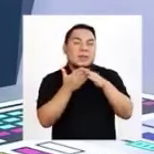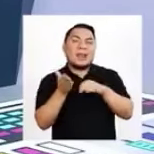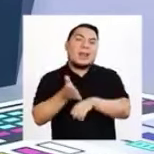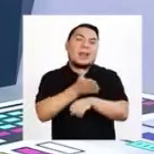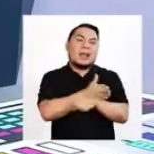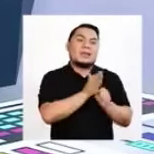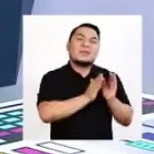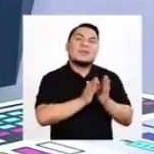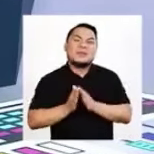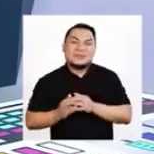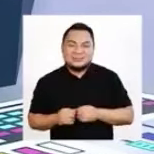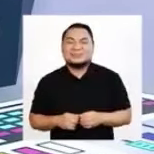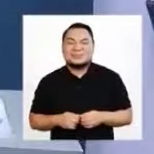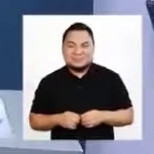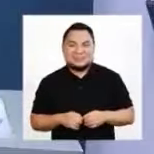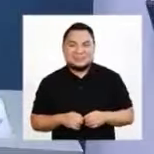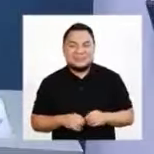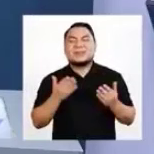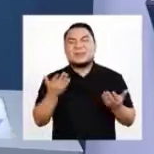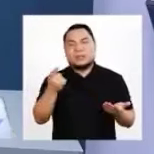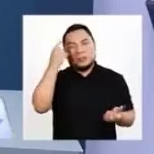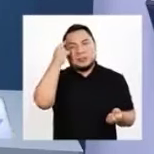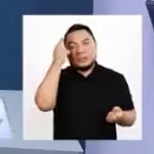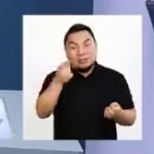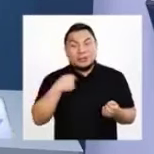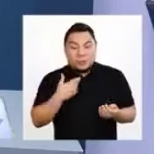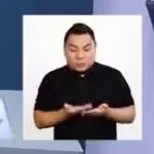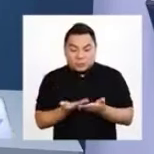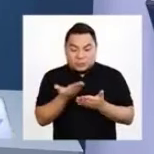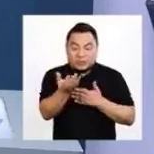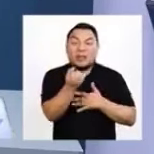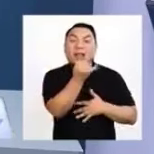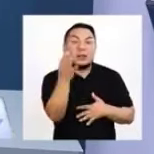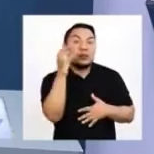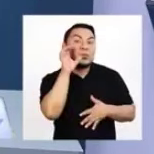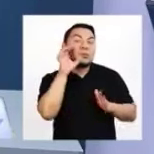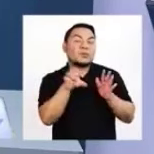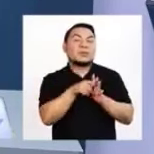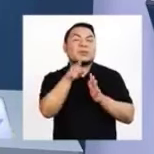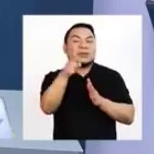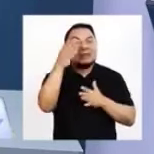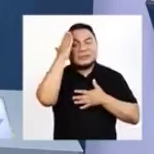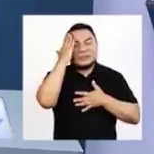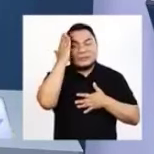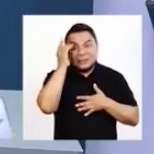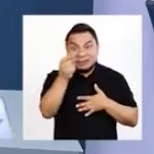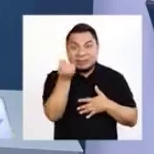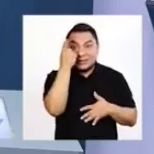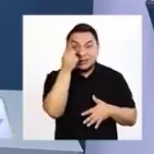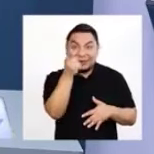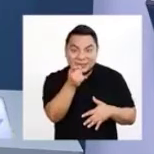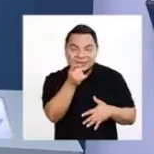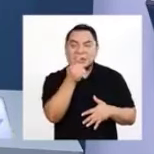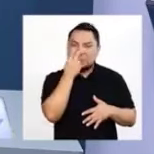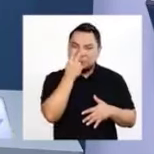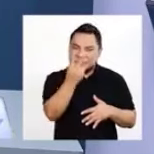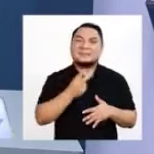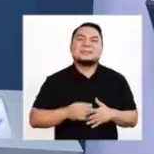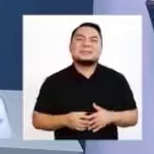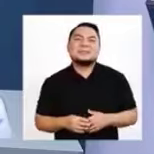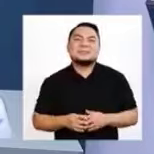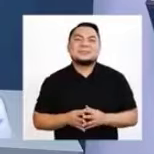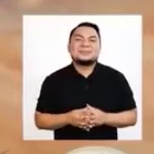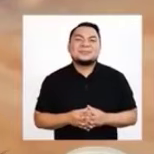las poblaciones. ¿Qué les parece si proponemos algunos ejemplos para saber si lo